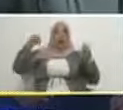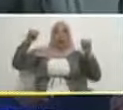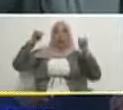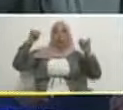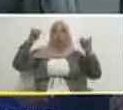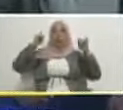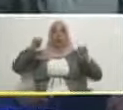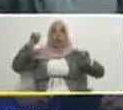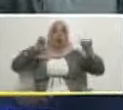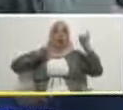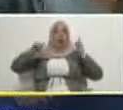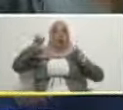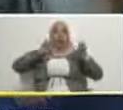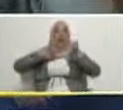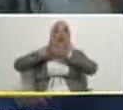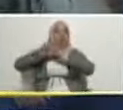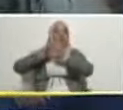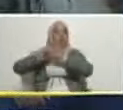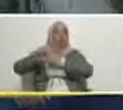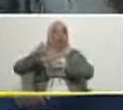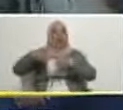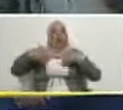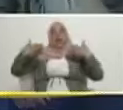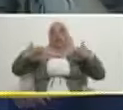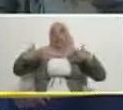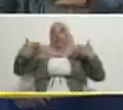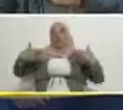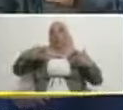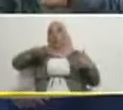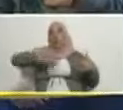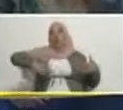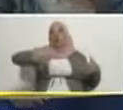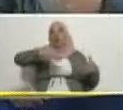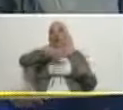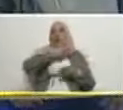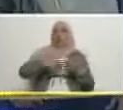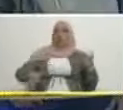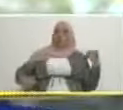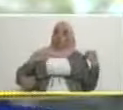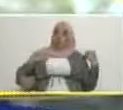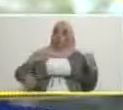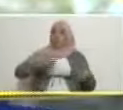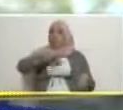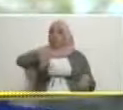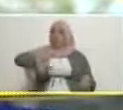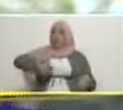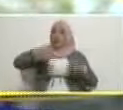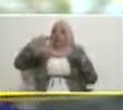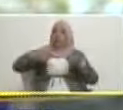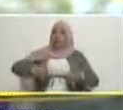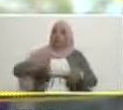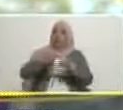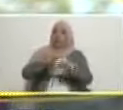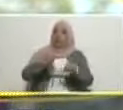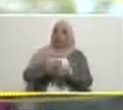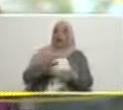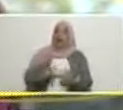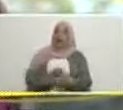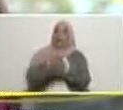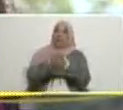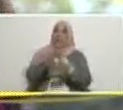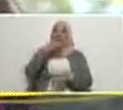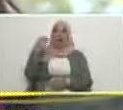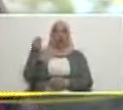el esparcimiento, para el deporte y para alegría. Y es por eso, presidente, que nosotros reconocemos en usted el gran amigo de